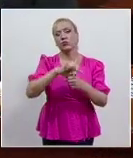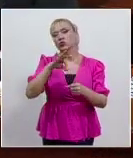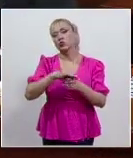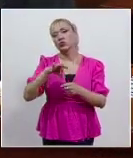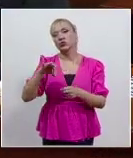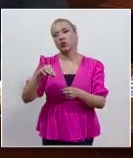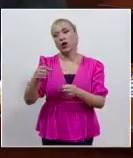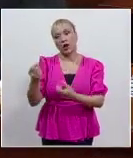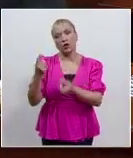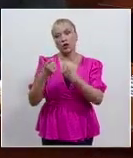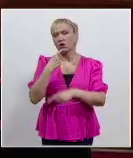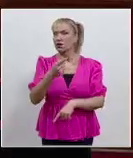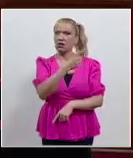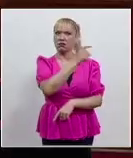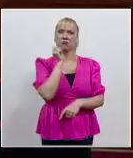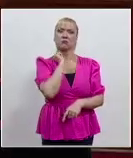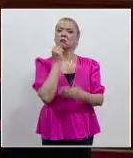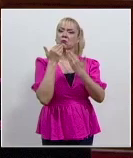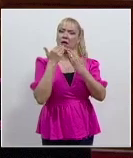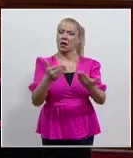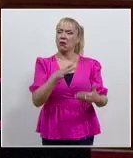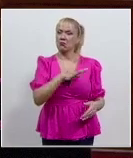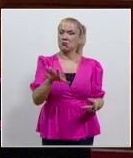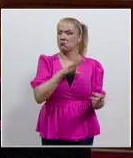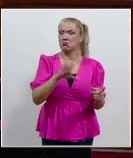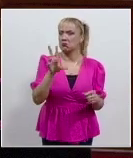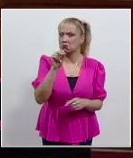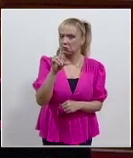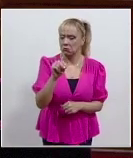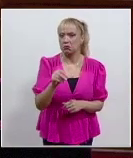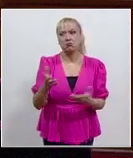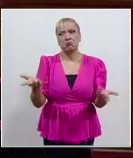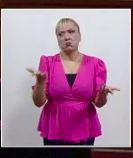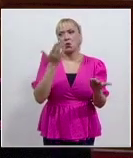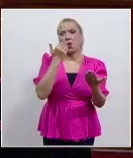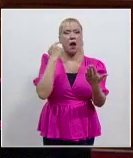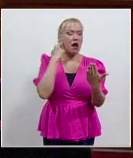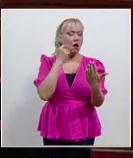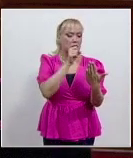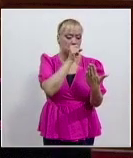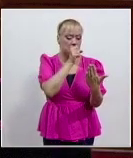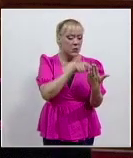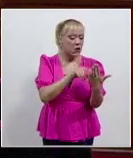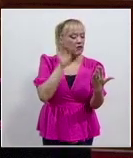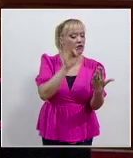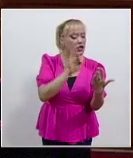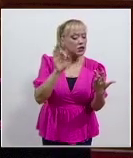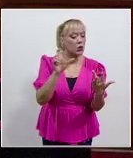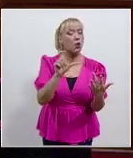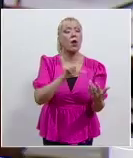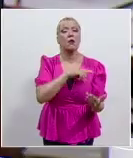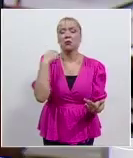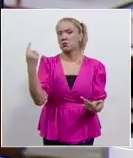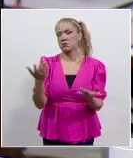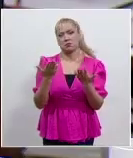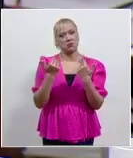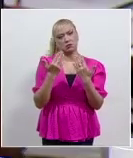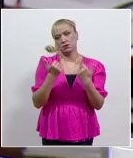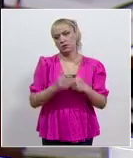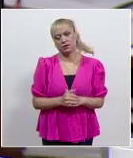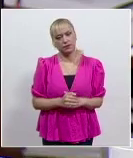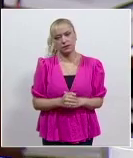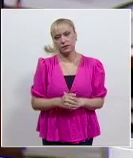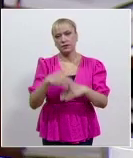había omisión del Senado argumentaron que no hay periodo determinado en ley para realizar los nombramientos. La ausencia